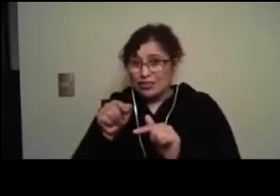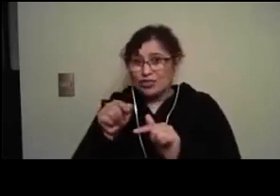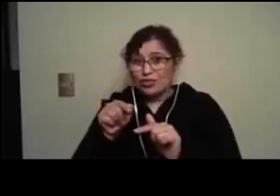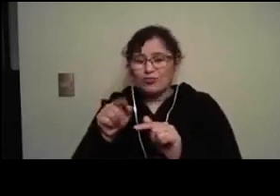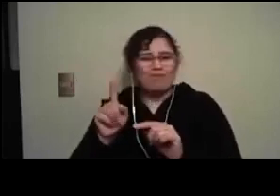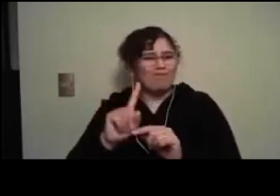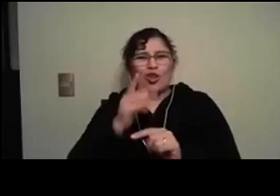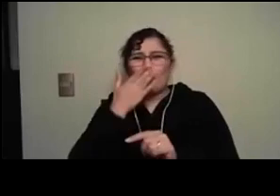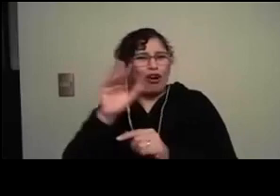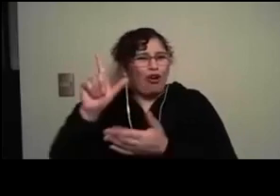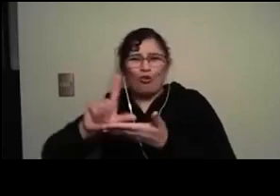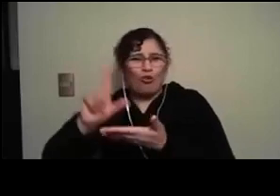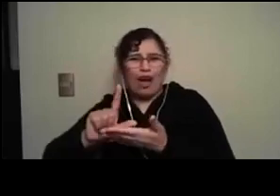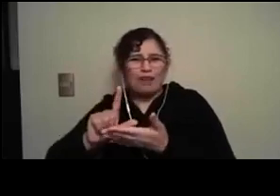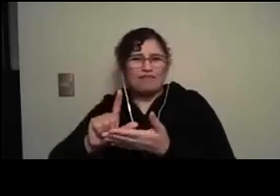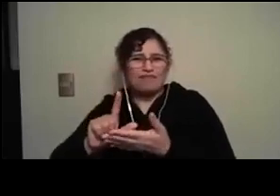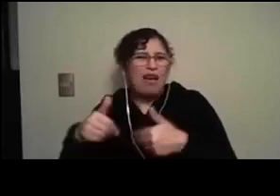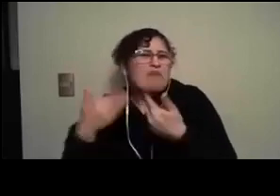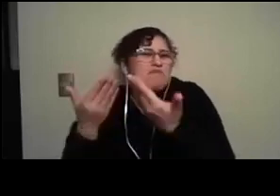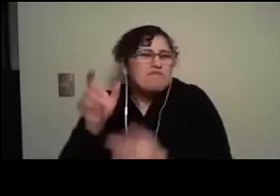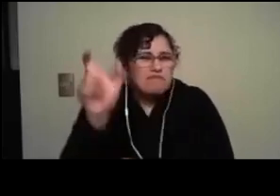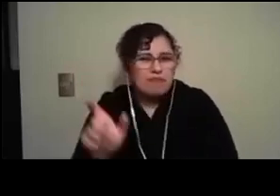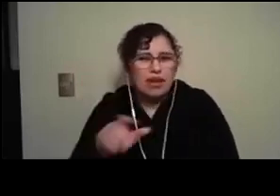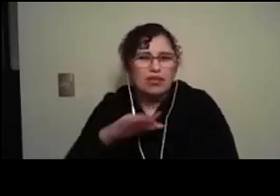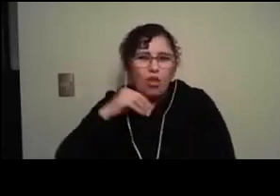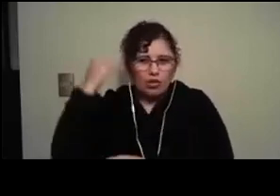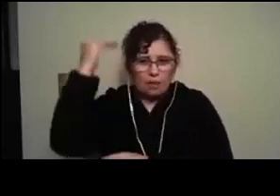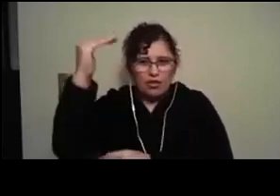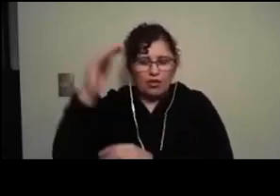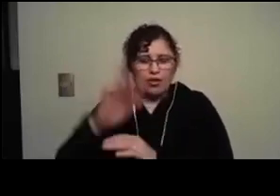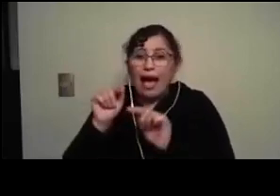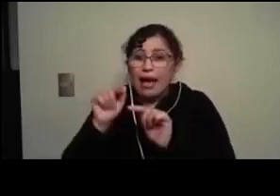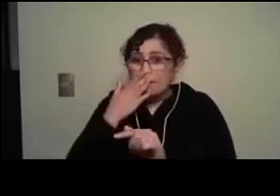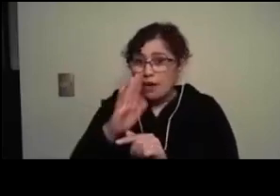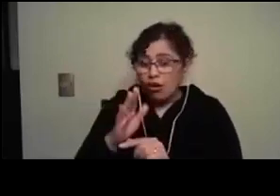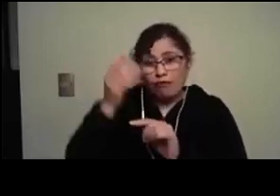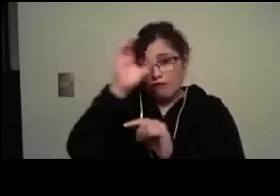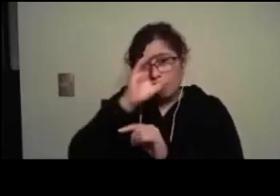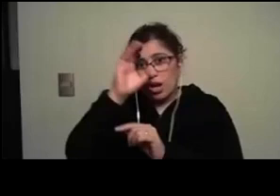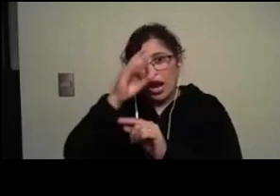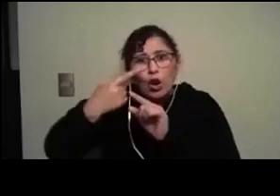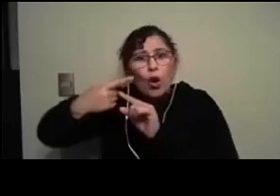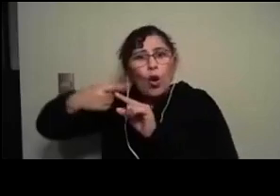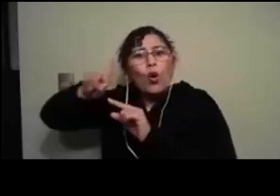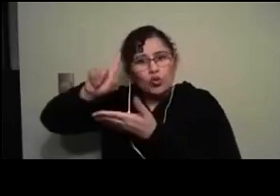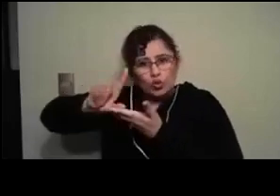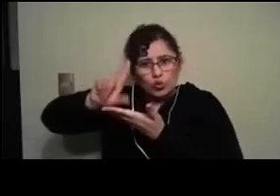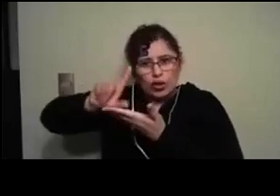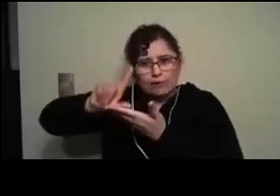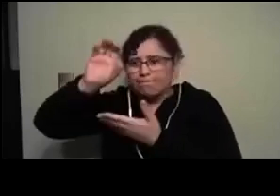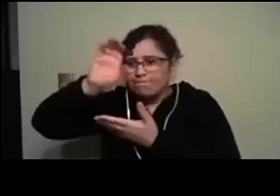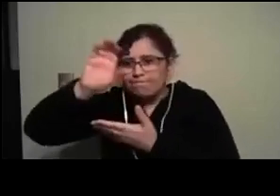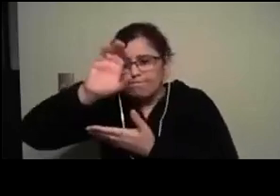ese no es el mejor lugar para ese adulto mayor. Y ahí lo que hay que hacer es buscar la opción de que este adulto mayor pueda estar en